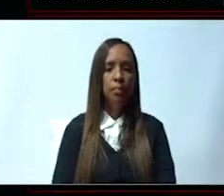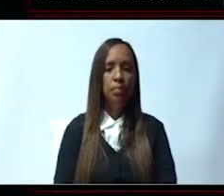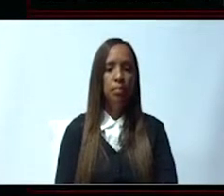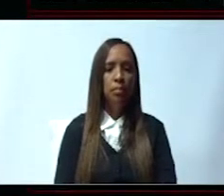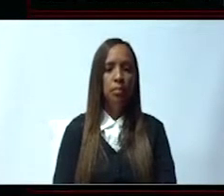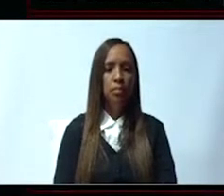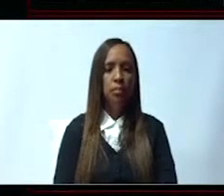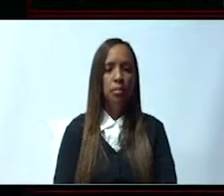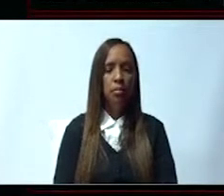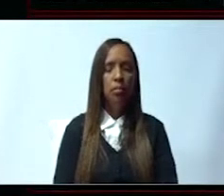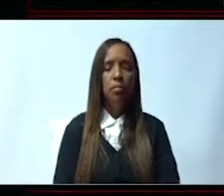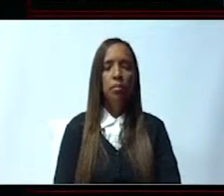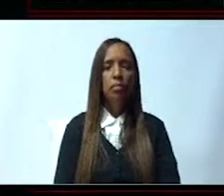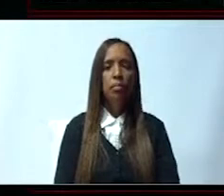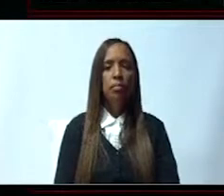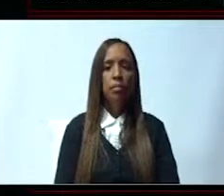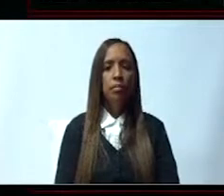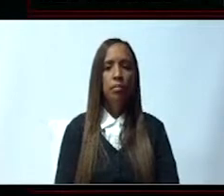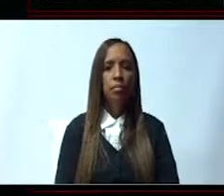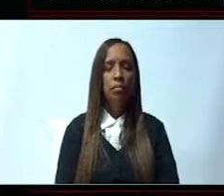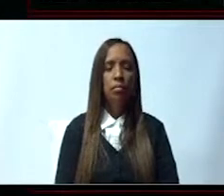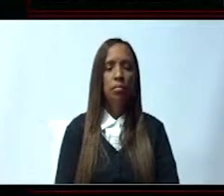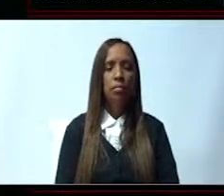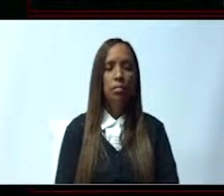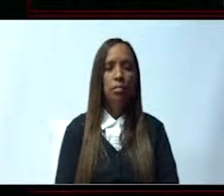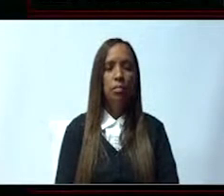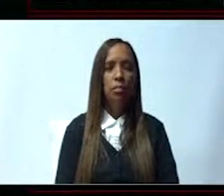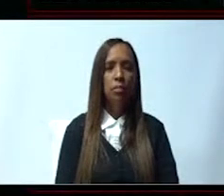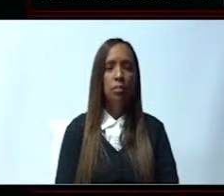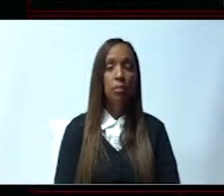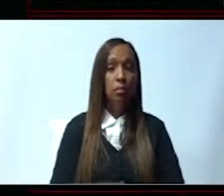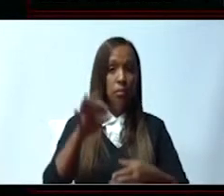Mándamelo con él. Voten, por favor, sí o no.